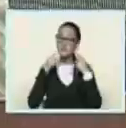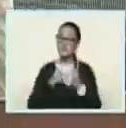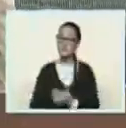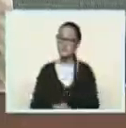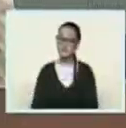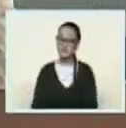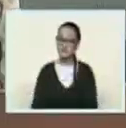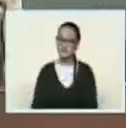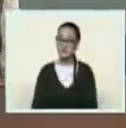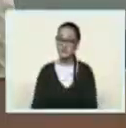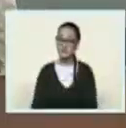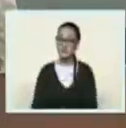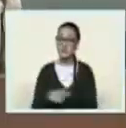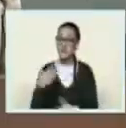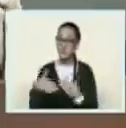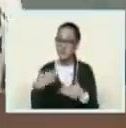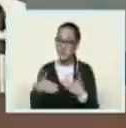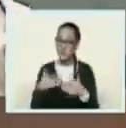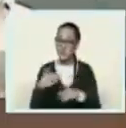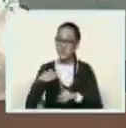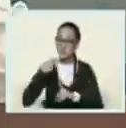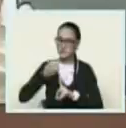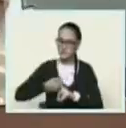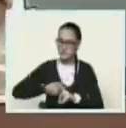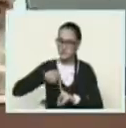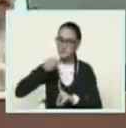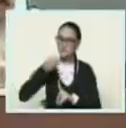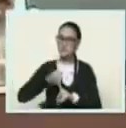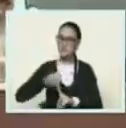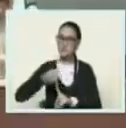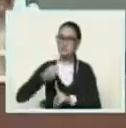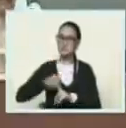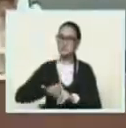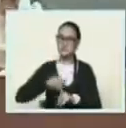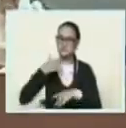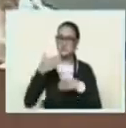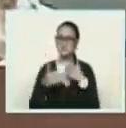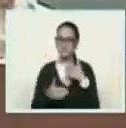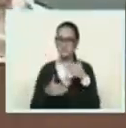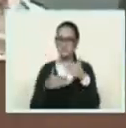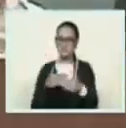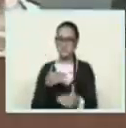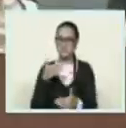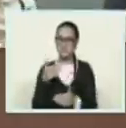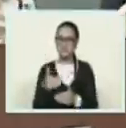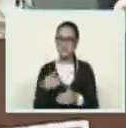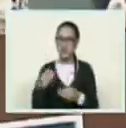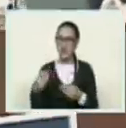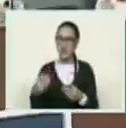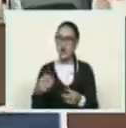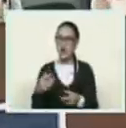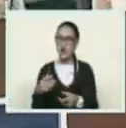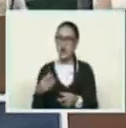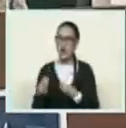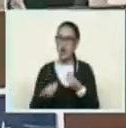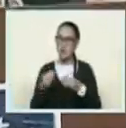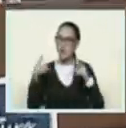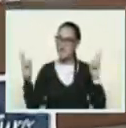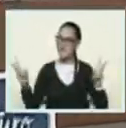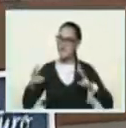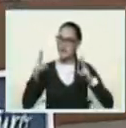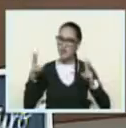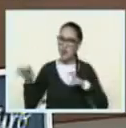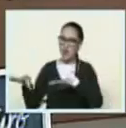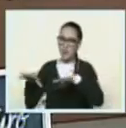sonreír y fueron labrando pulso a pulso, poco a poco, como se conquistan y se construyen las